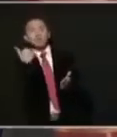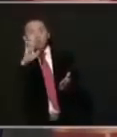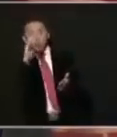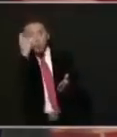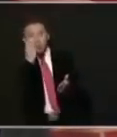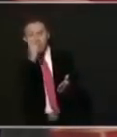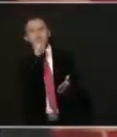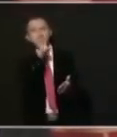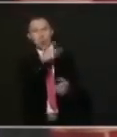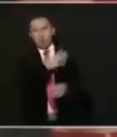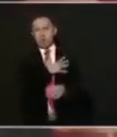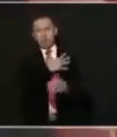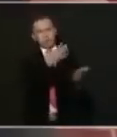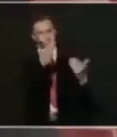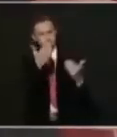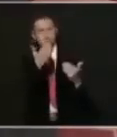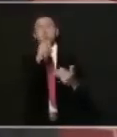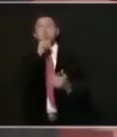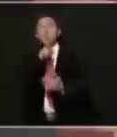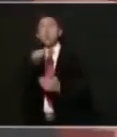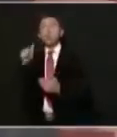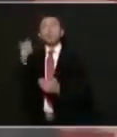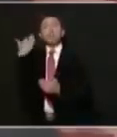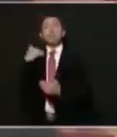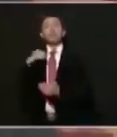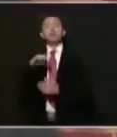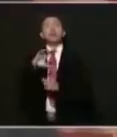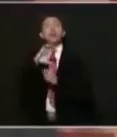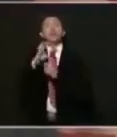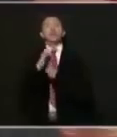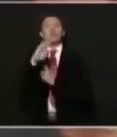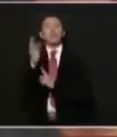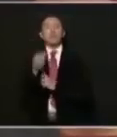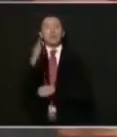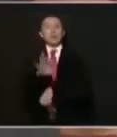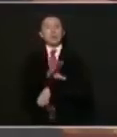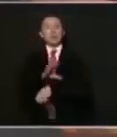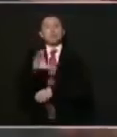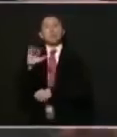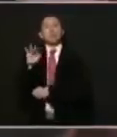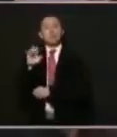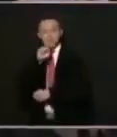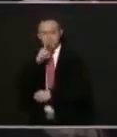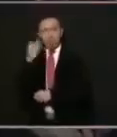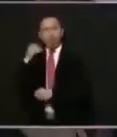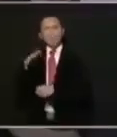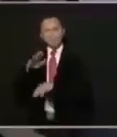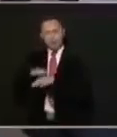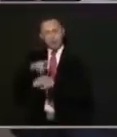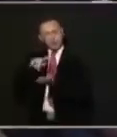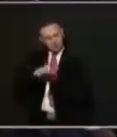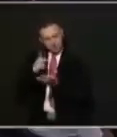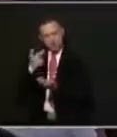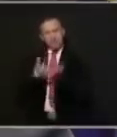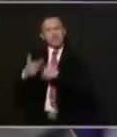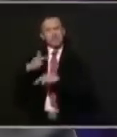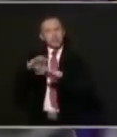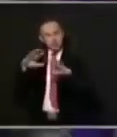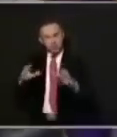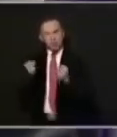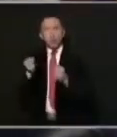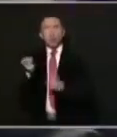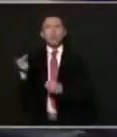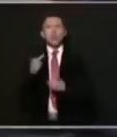y jubilados de la Comisión Federal de Electricidad, porque vamos a sacar adelante, vamos a rescatar a estas dos